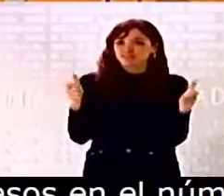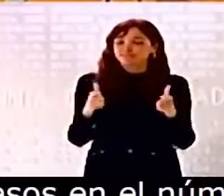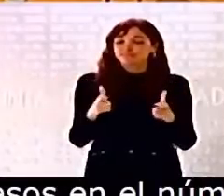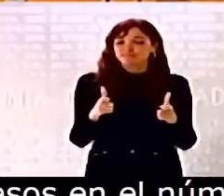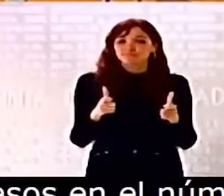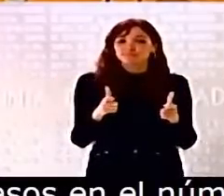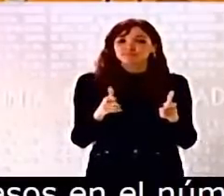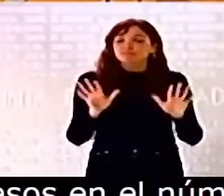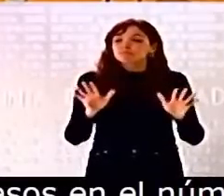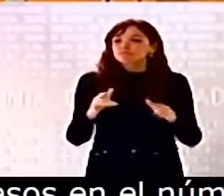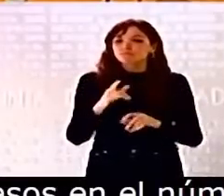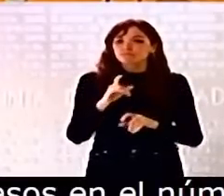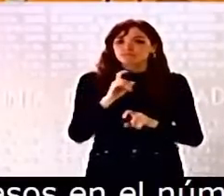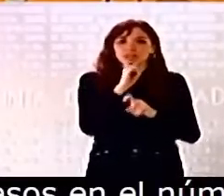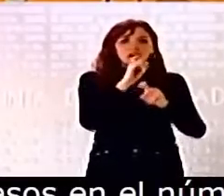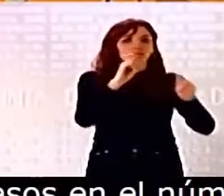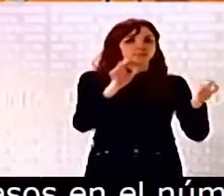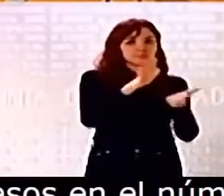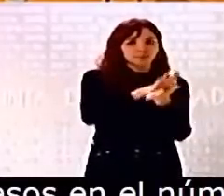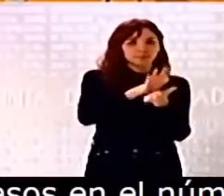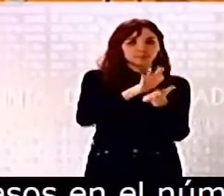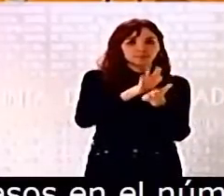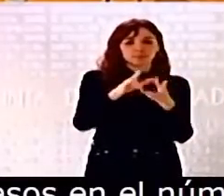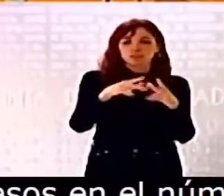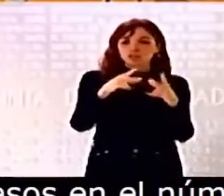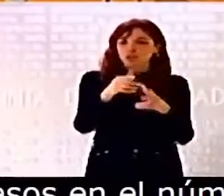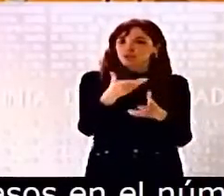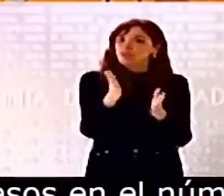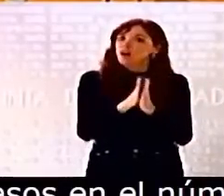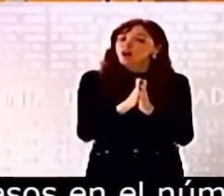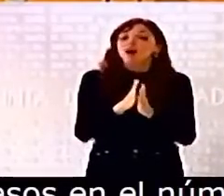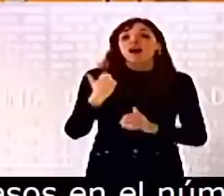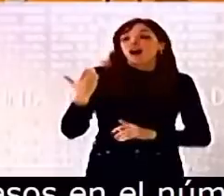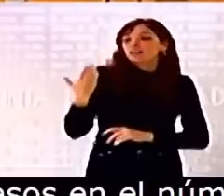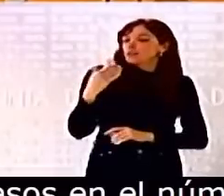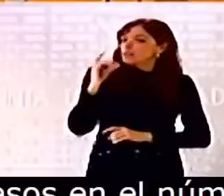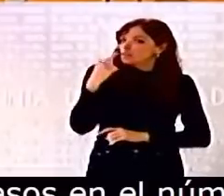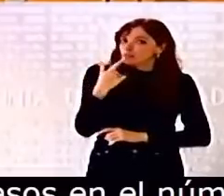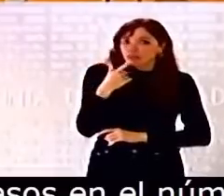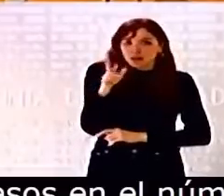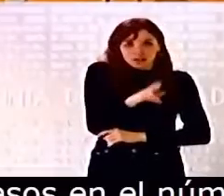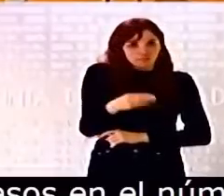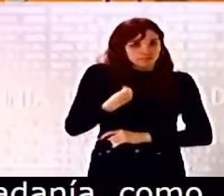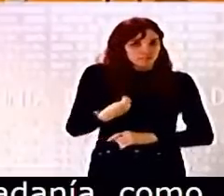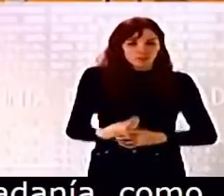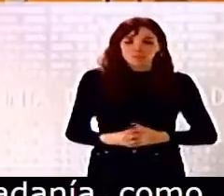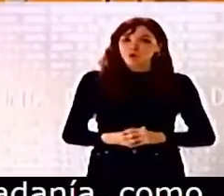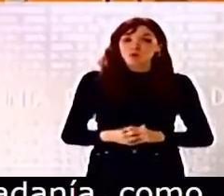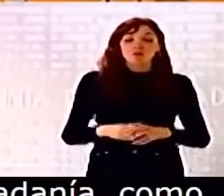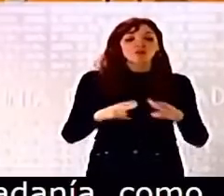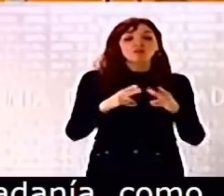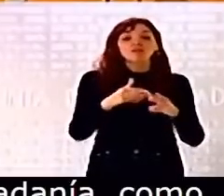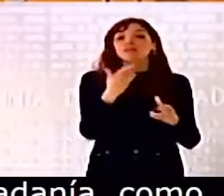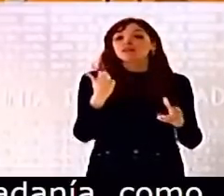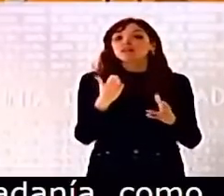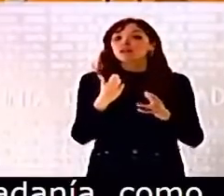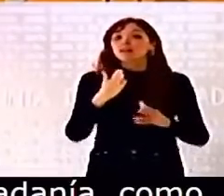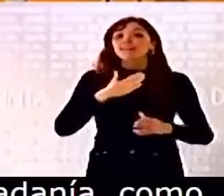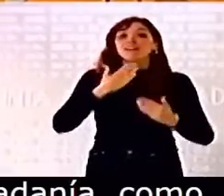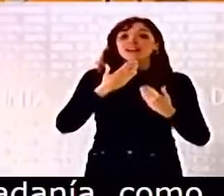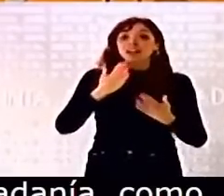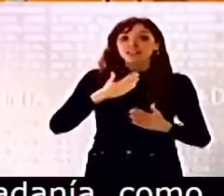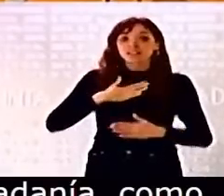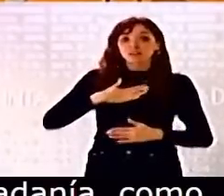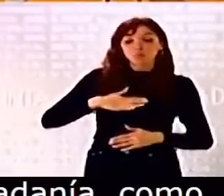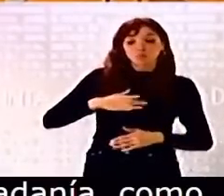quiero llamar a la tranquilidad de la ciudadanía, como llamé ayer, y decirles que, gracias a nuestros excelentes